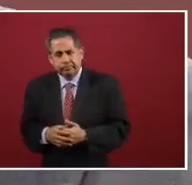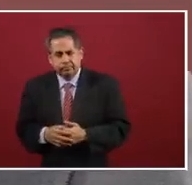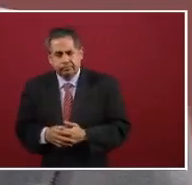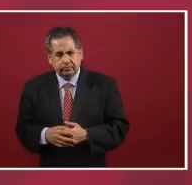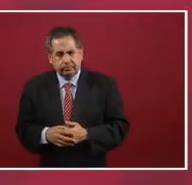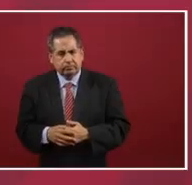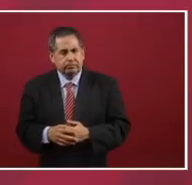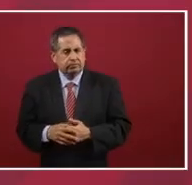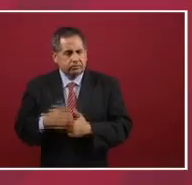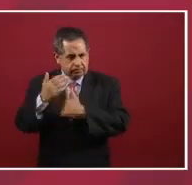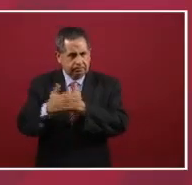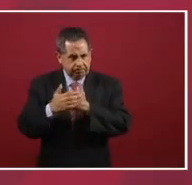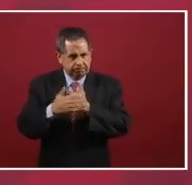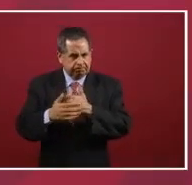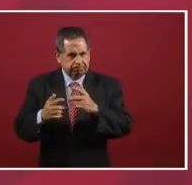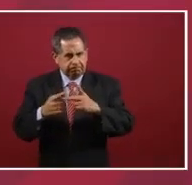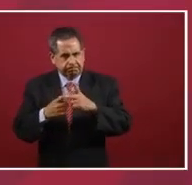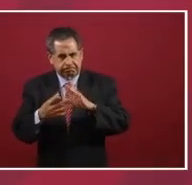Voy a dar un dato.